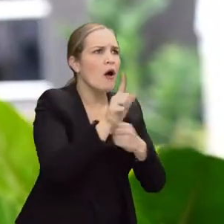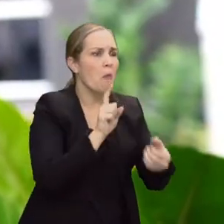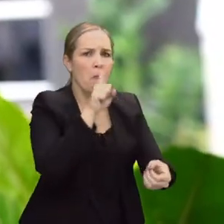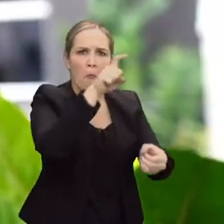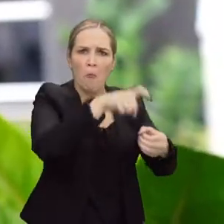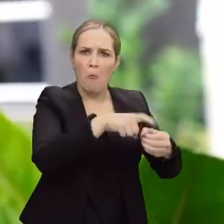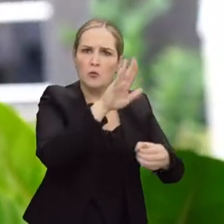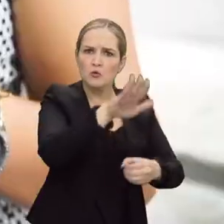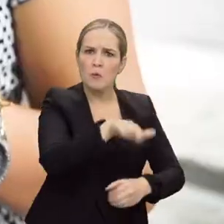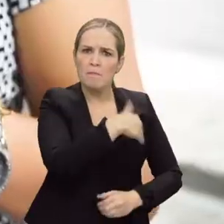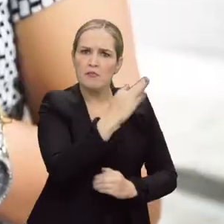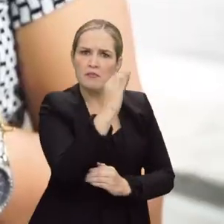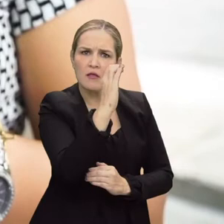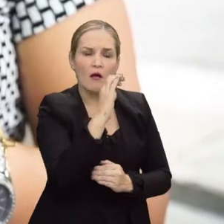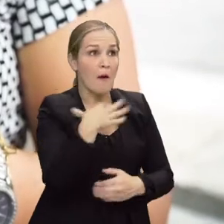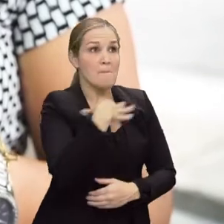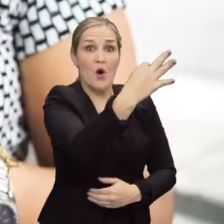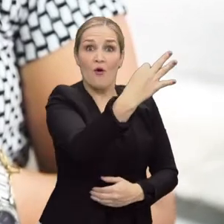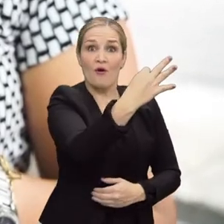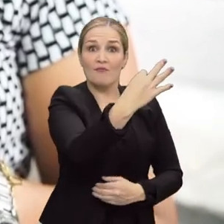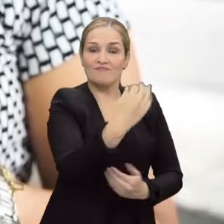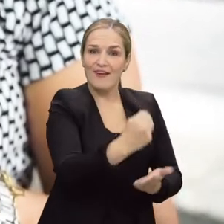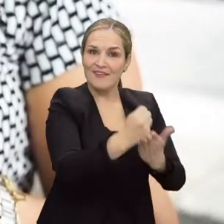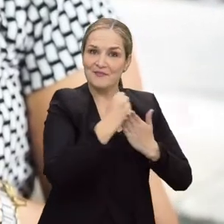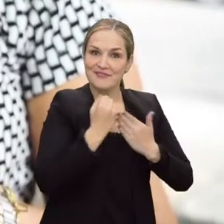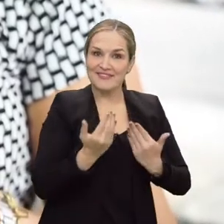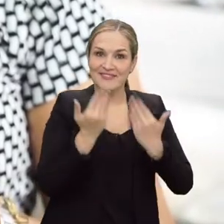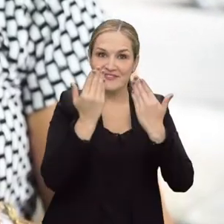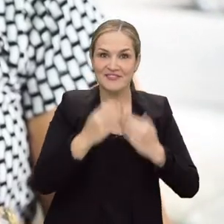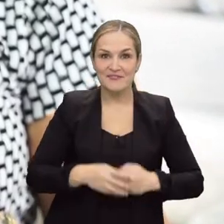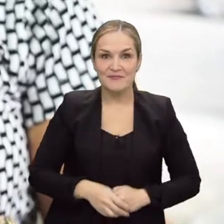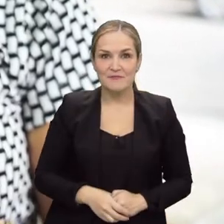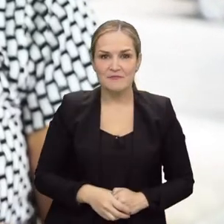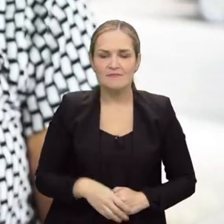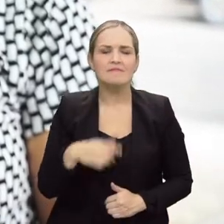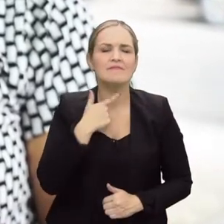de la convocatoria. Me inscribí y pude quedar seleccionada.